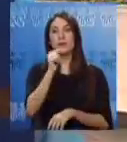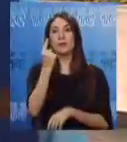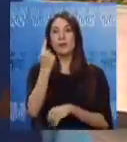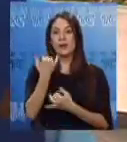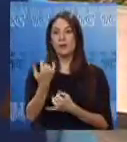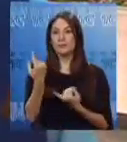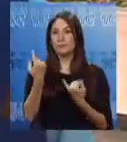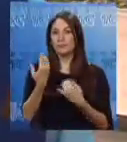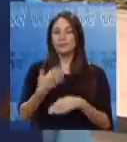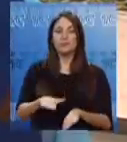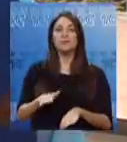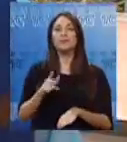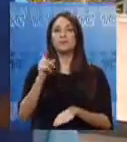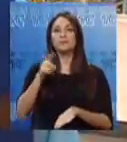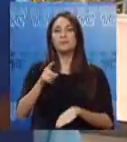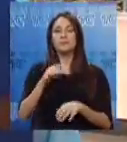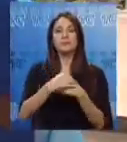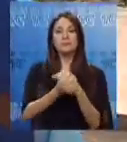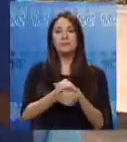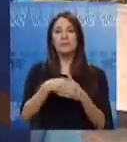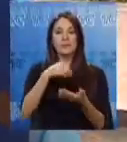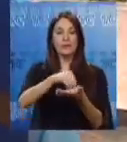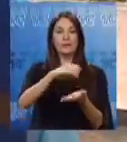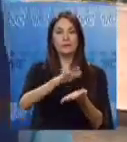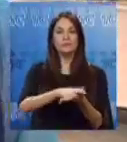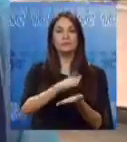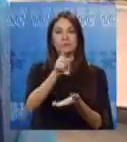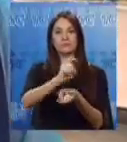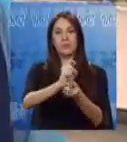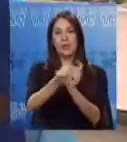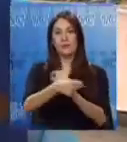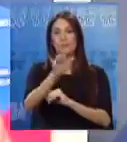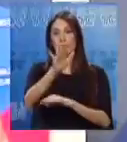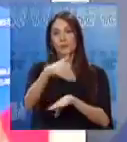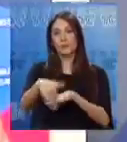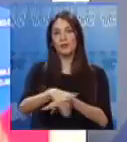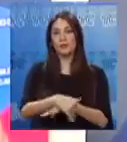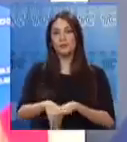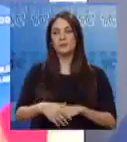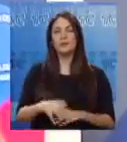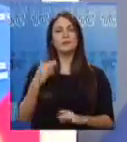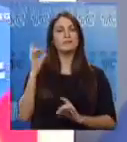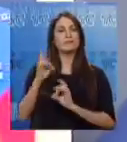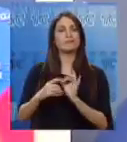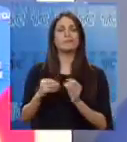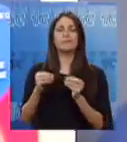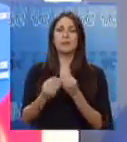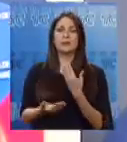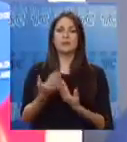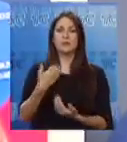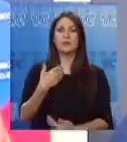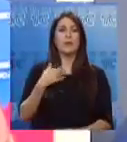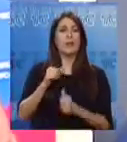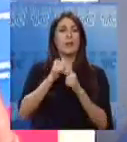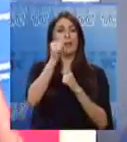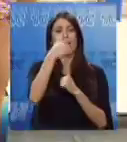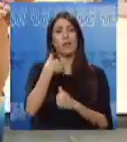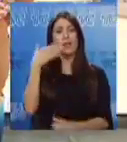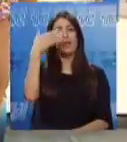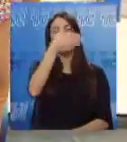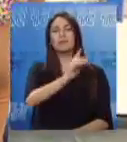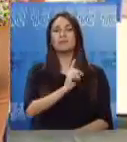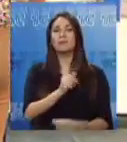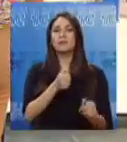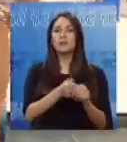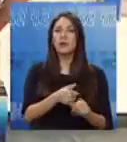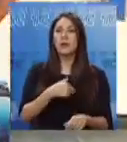y es muy bueno aprovechar los puntos donde se han colocado los del Consejo Nacional Electoral. Excelente, porque facilita al ciudadano para hacer el cambio de domicilio. Una